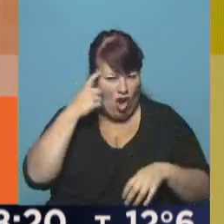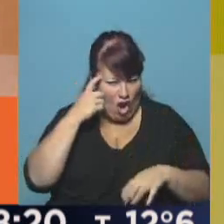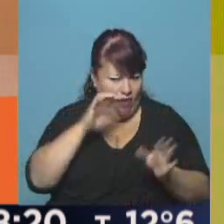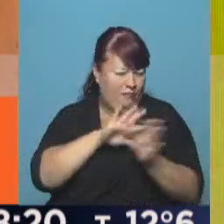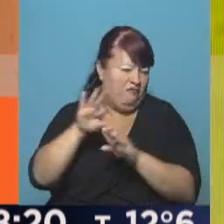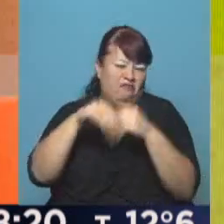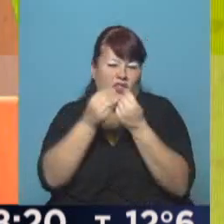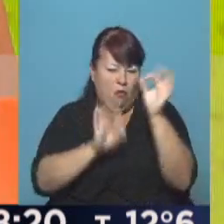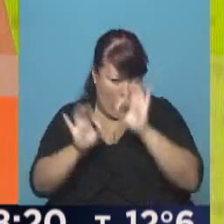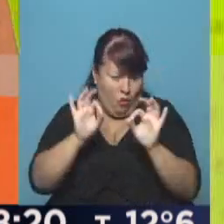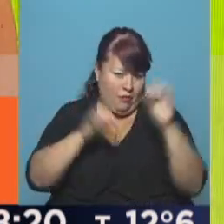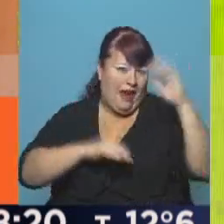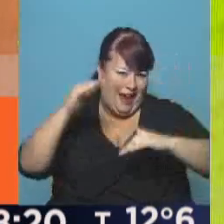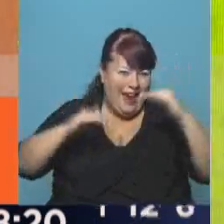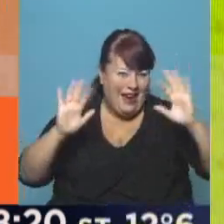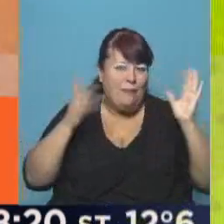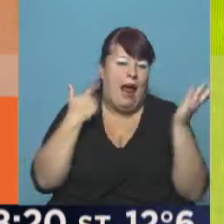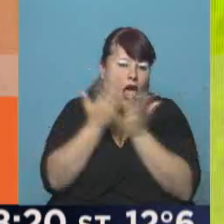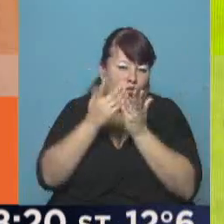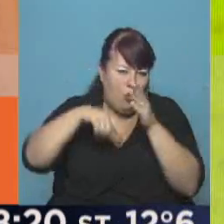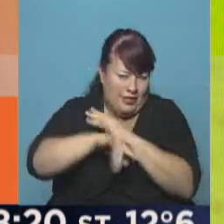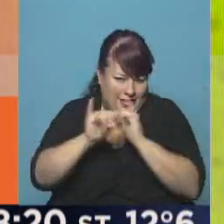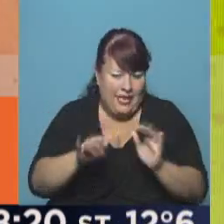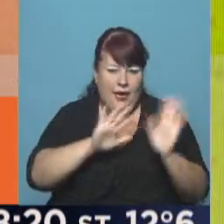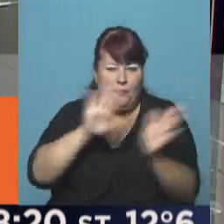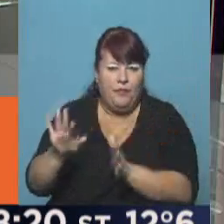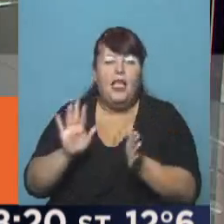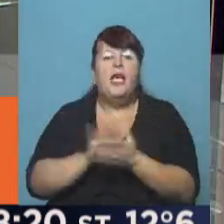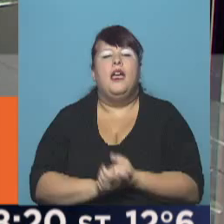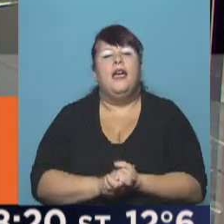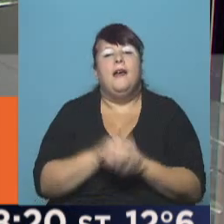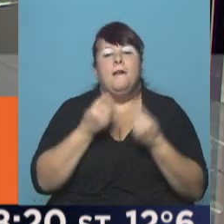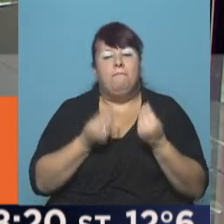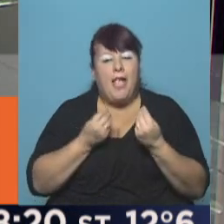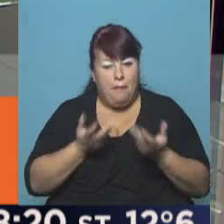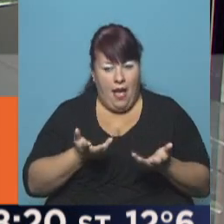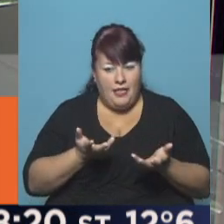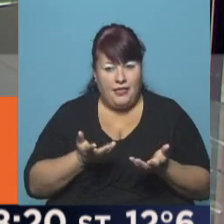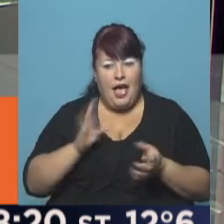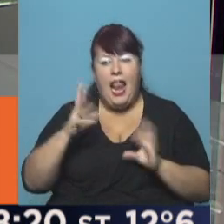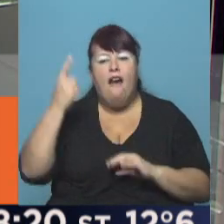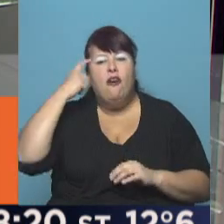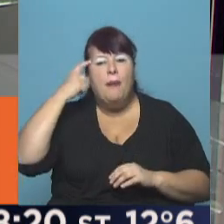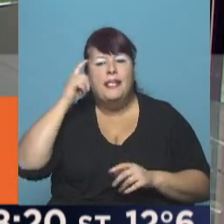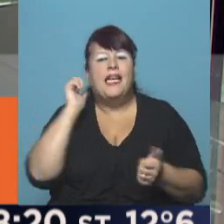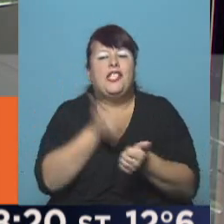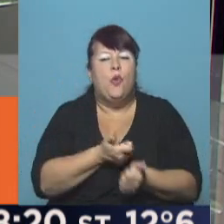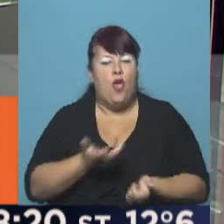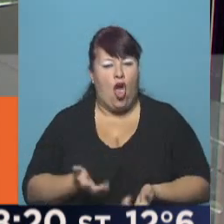los números, que son estadísticas, por supuesto, que hay que estudiarlas en contexto. ¿Qué sucede en la mente del que